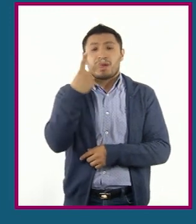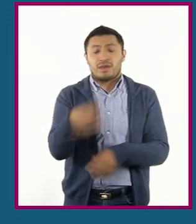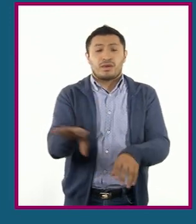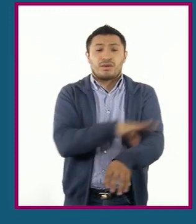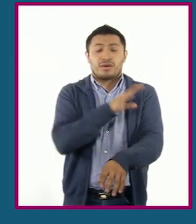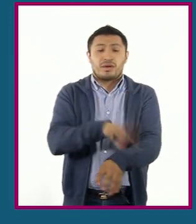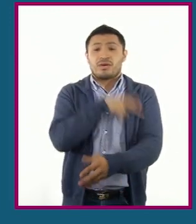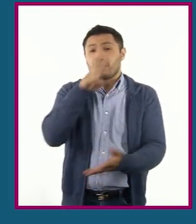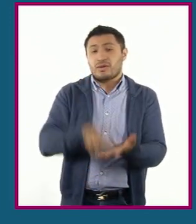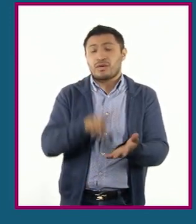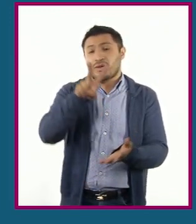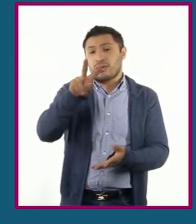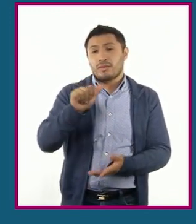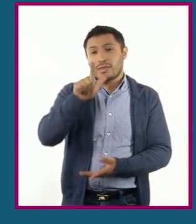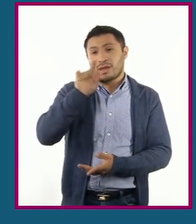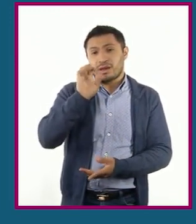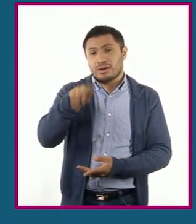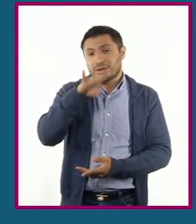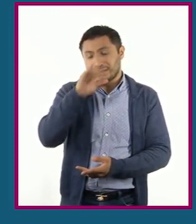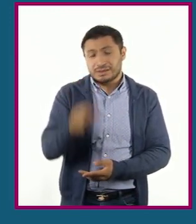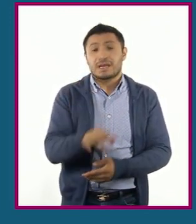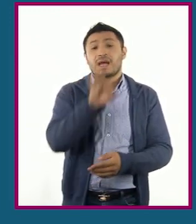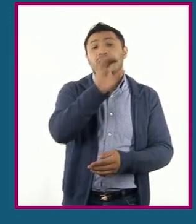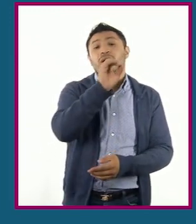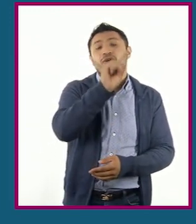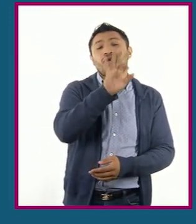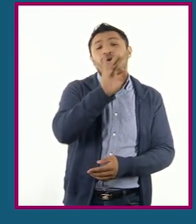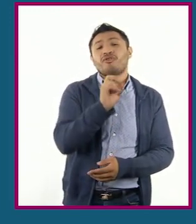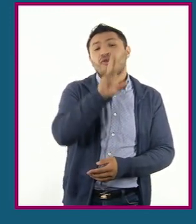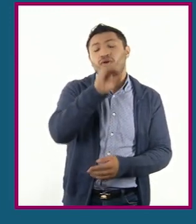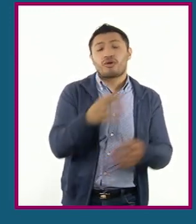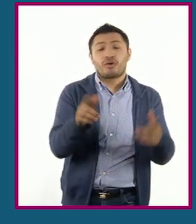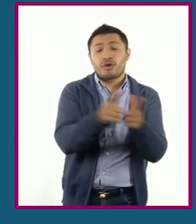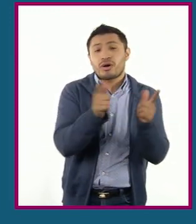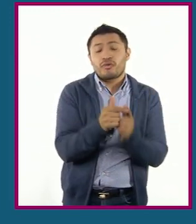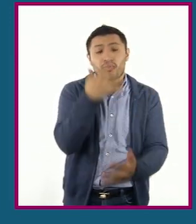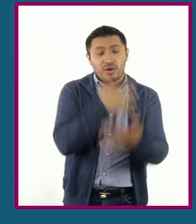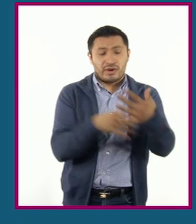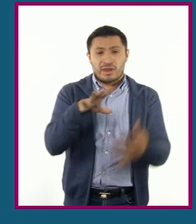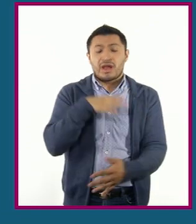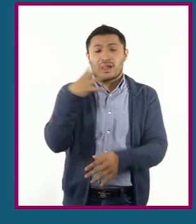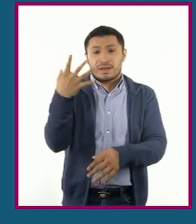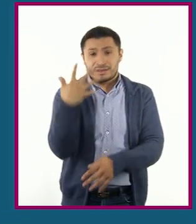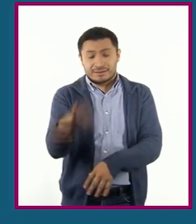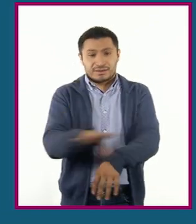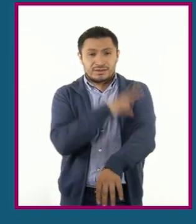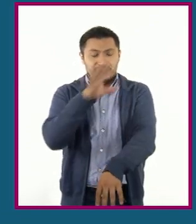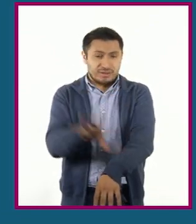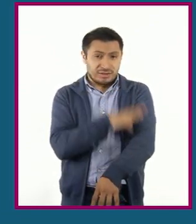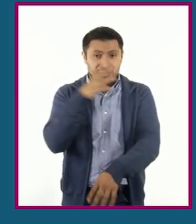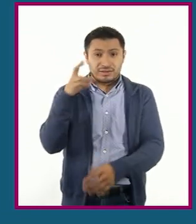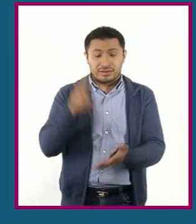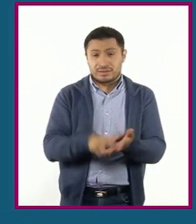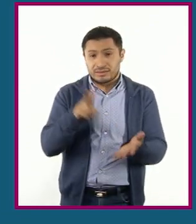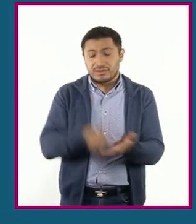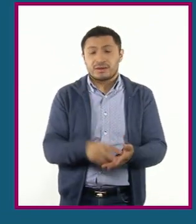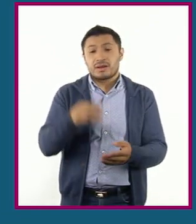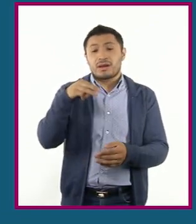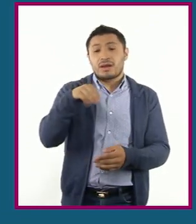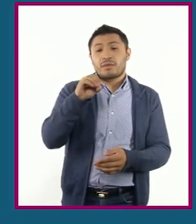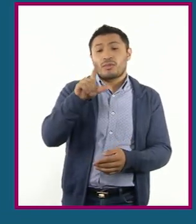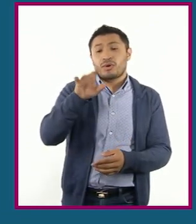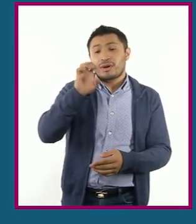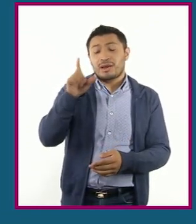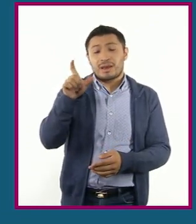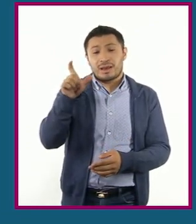de valencia y el elemento fósforo, al estar en el grupo 15, tiene 5 electrones de valencia. La molécula diatómica